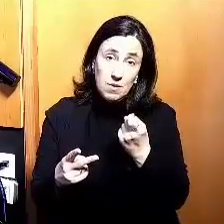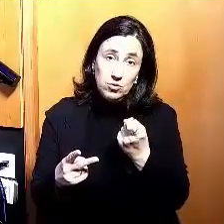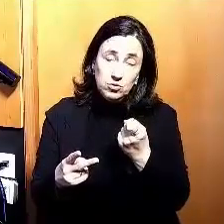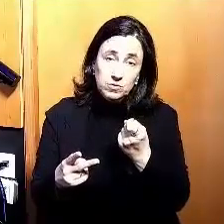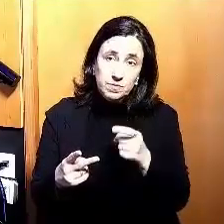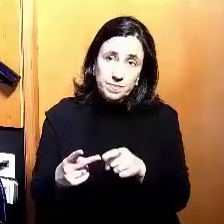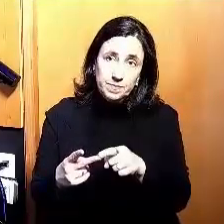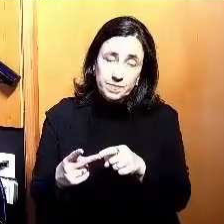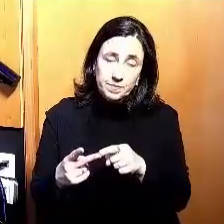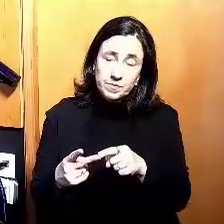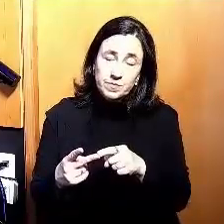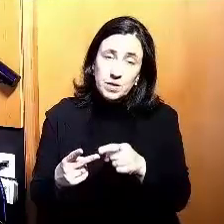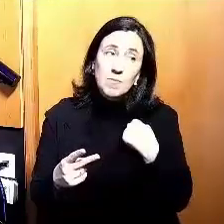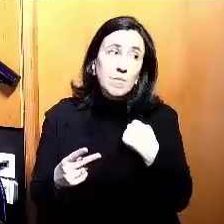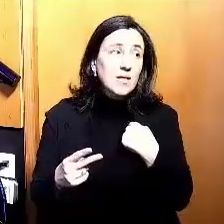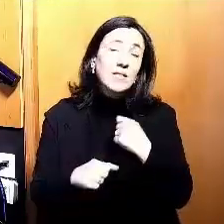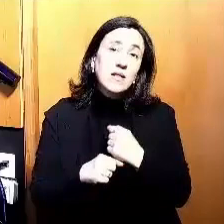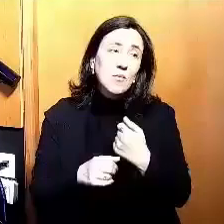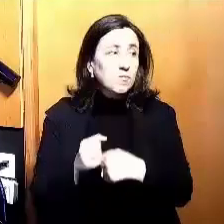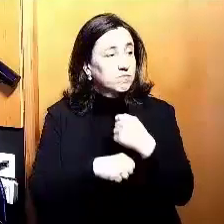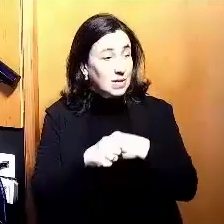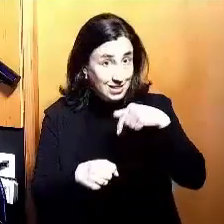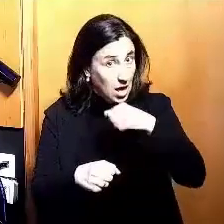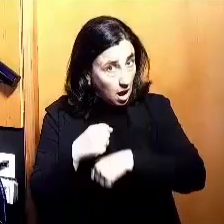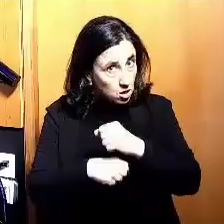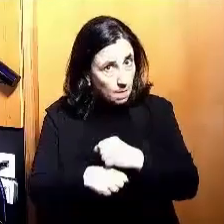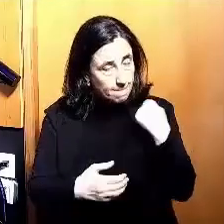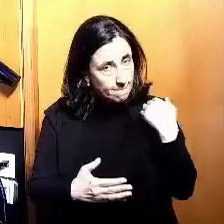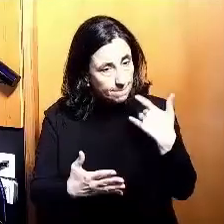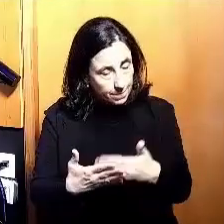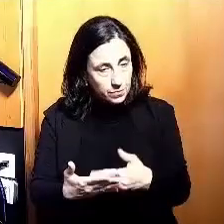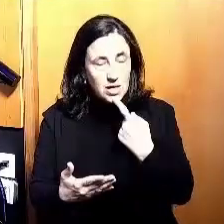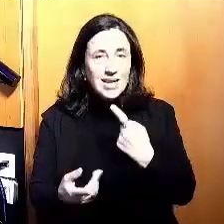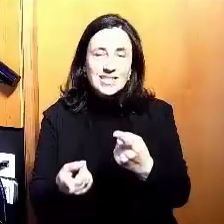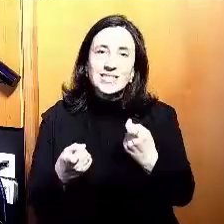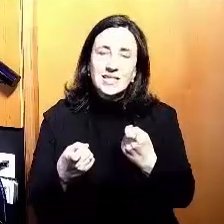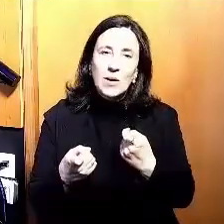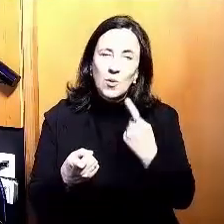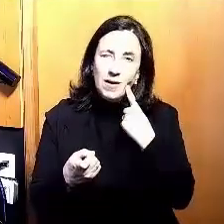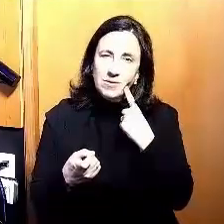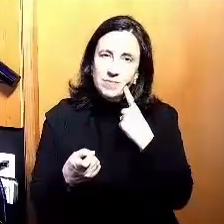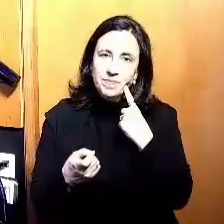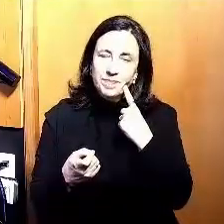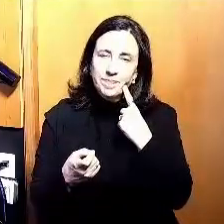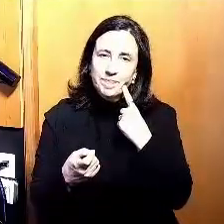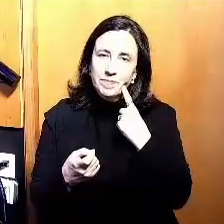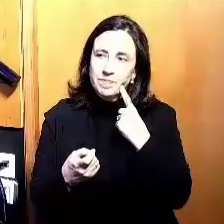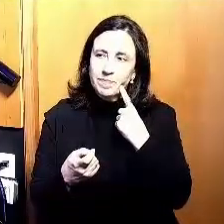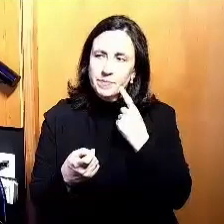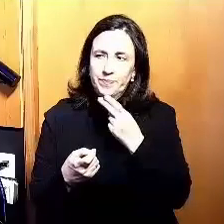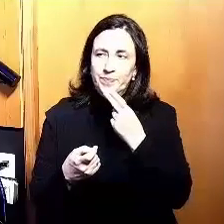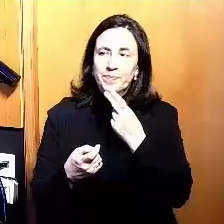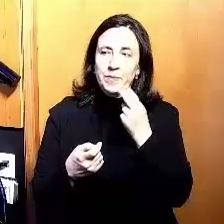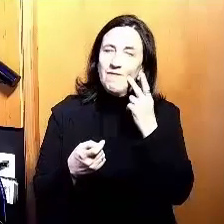es algo que se llevó muchísimo de mi tiempo este año, es ser un poco más pillos y pillas en términos de